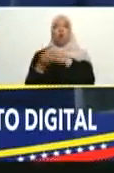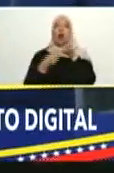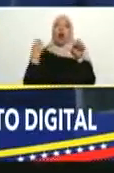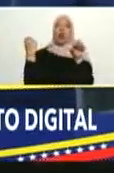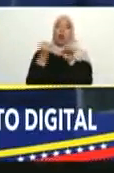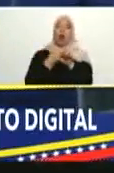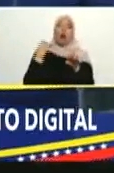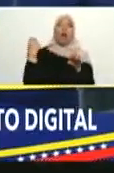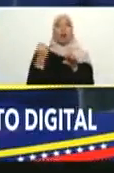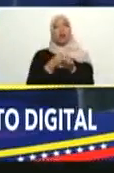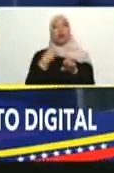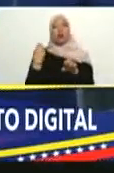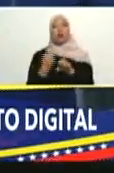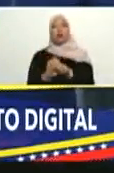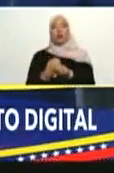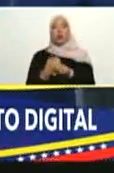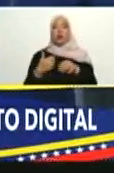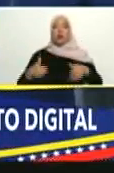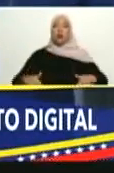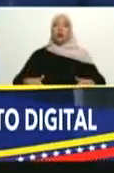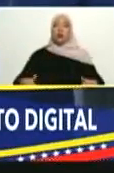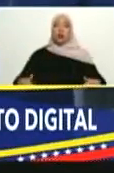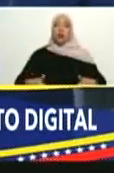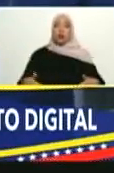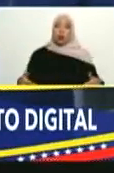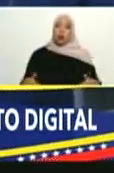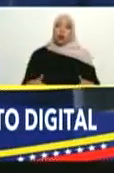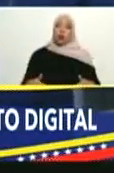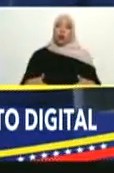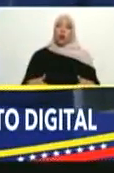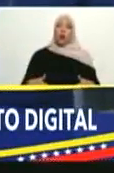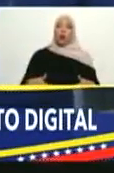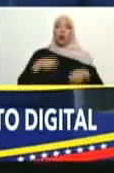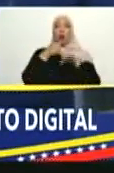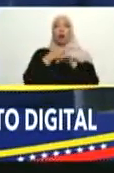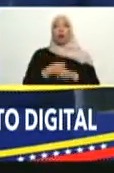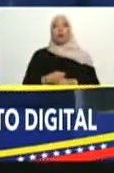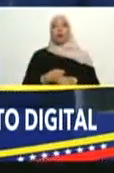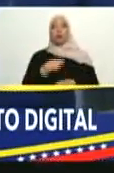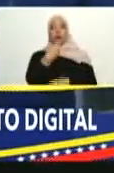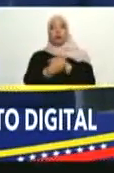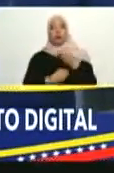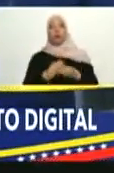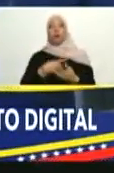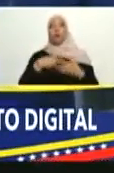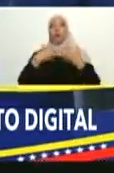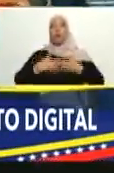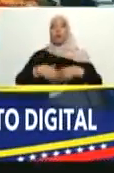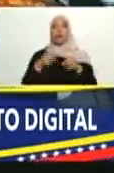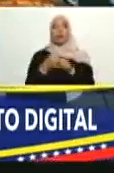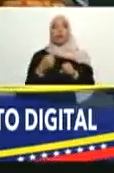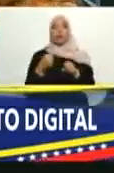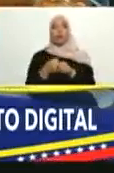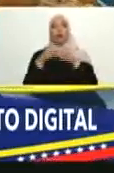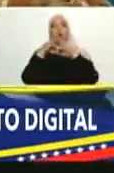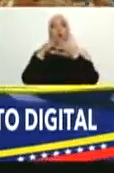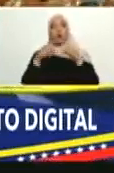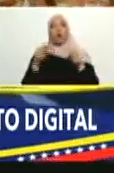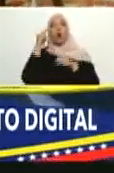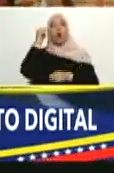trabajador, trabajador y luchador. Y no se ha quedado con los brazos cruzados. Ha salido a hacer emprendimientos. Y por todo el Gran